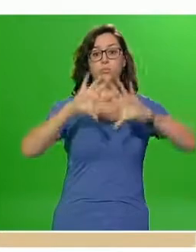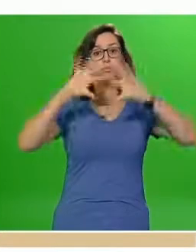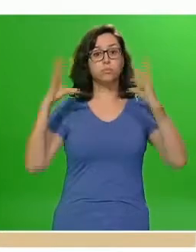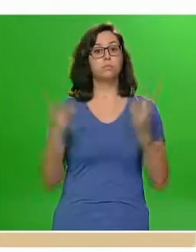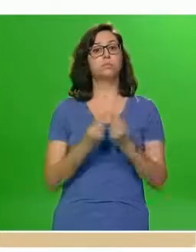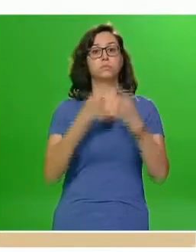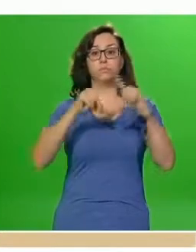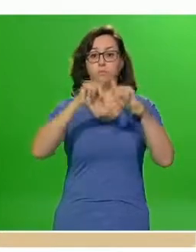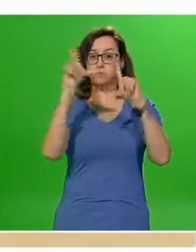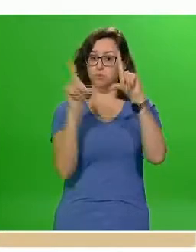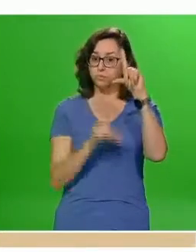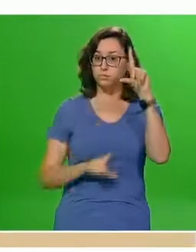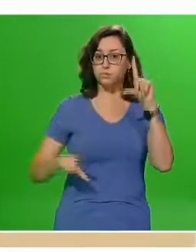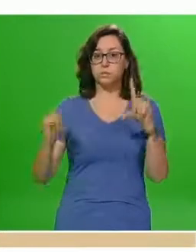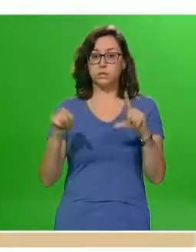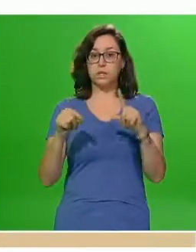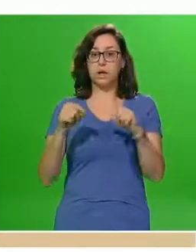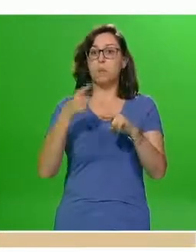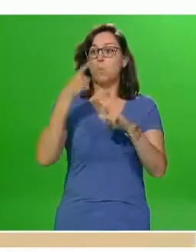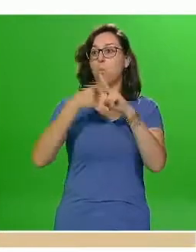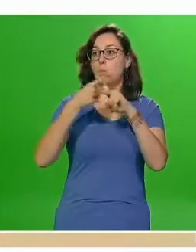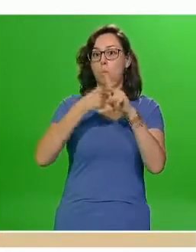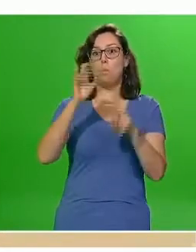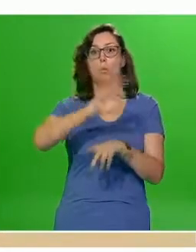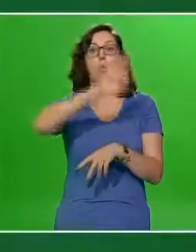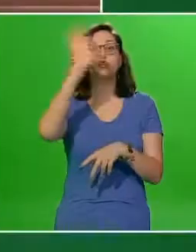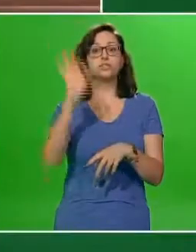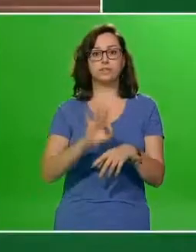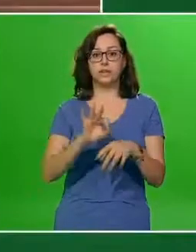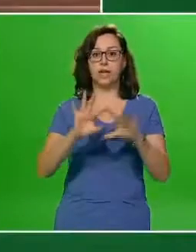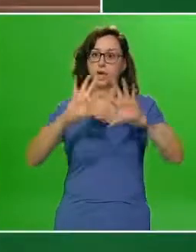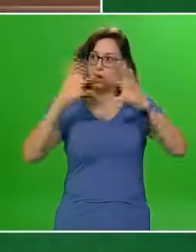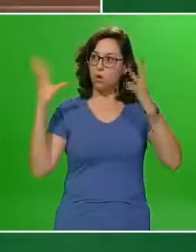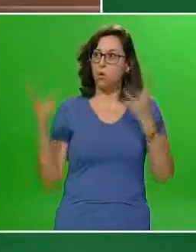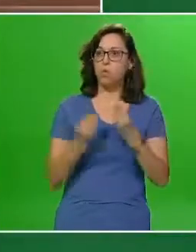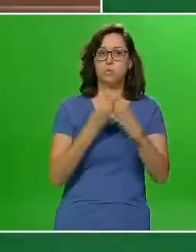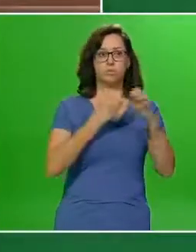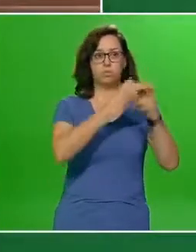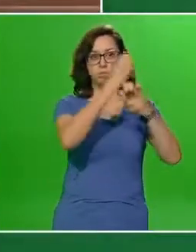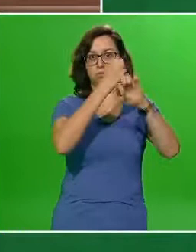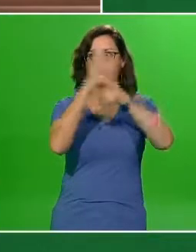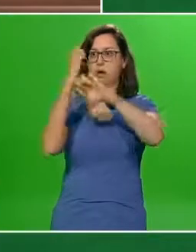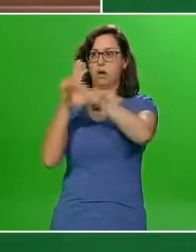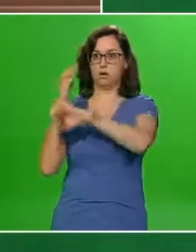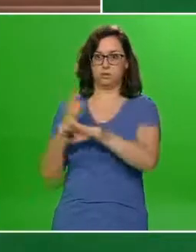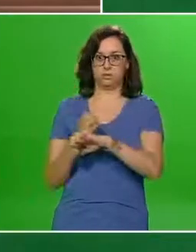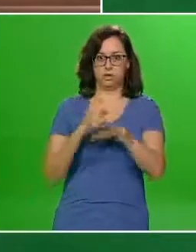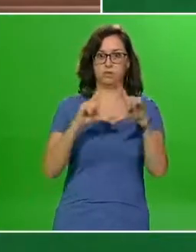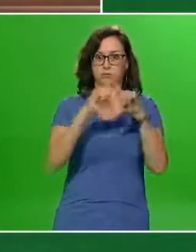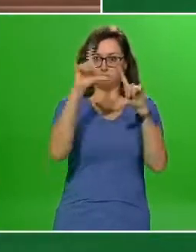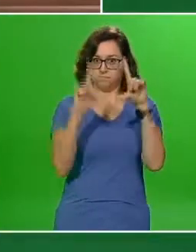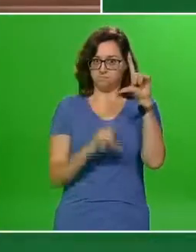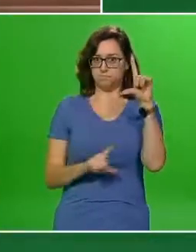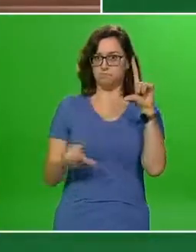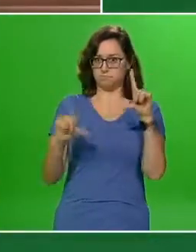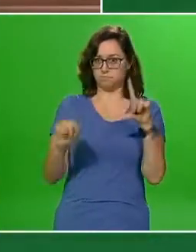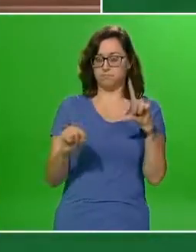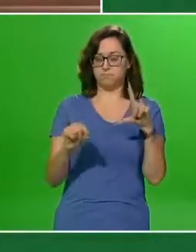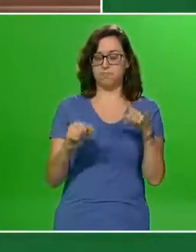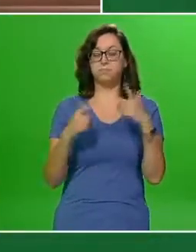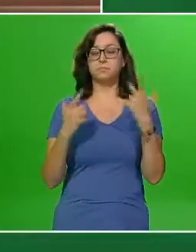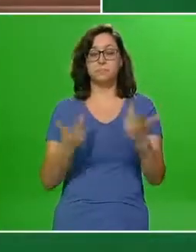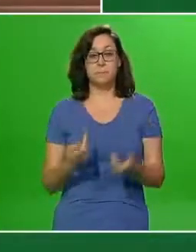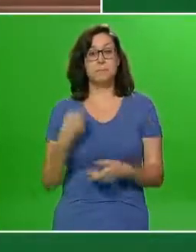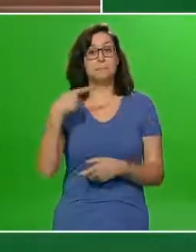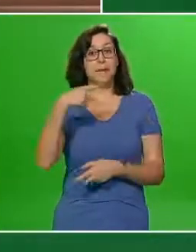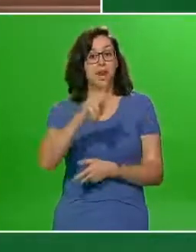que refleja un promedio de lo que está sucediendo en las diferentes entidades federativas, que se